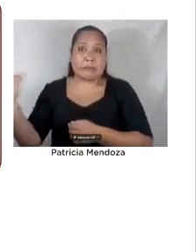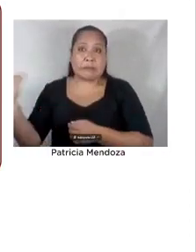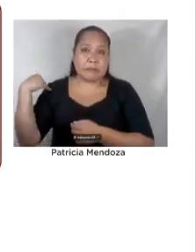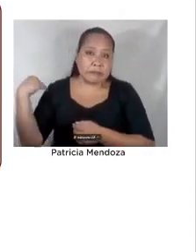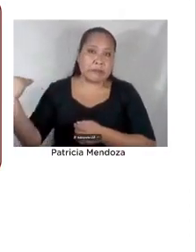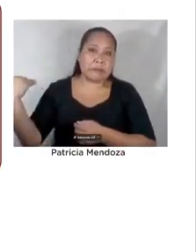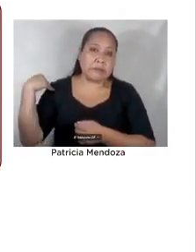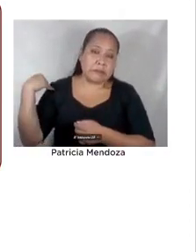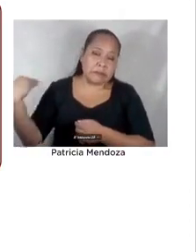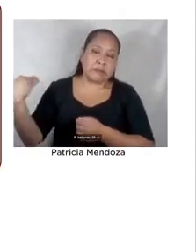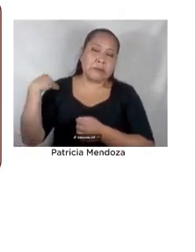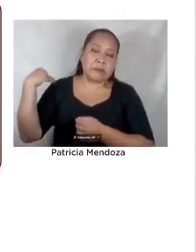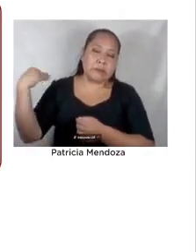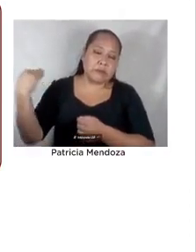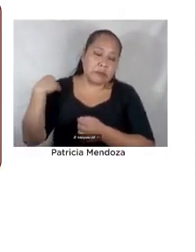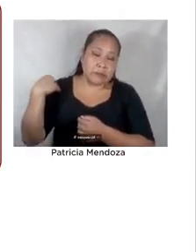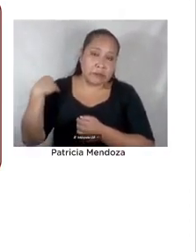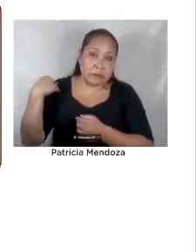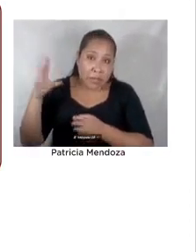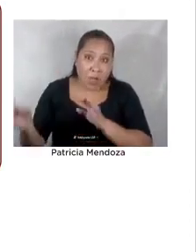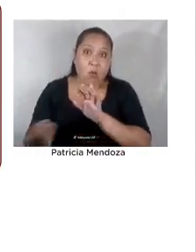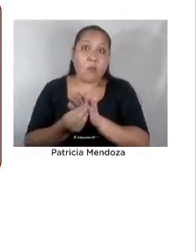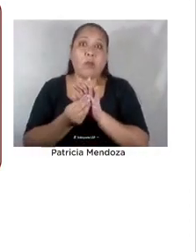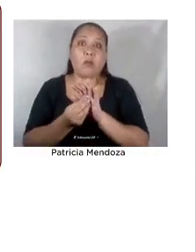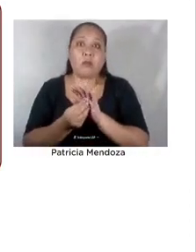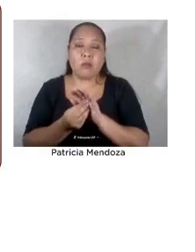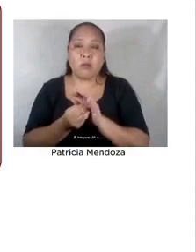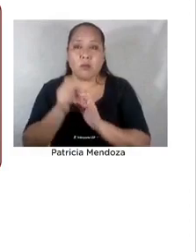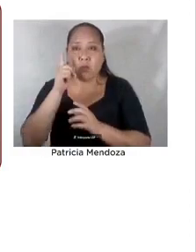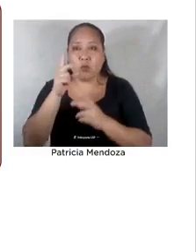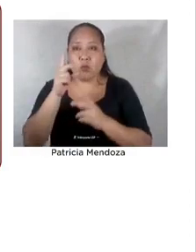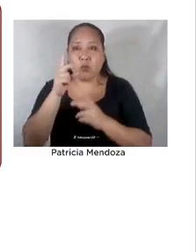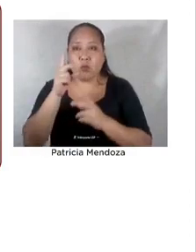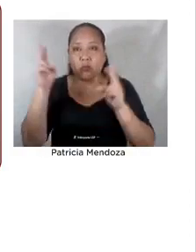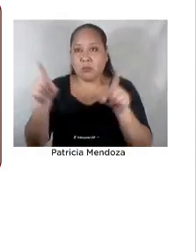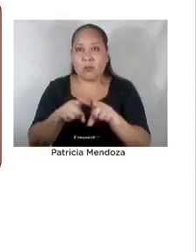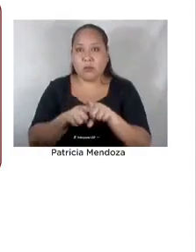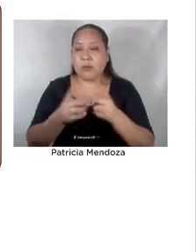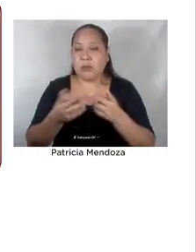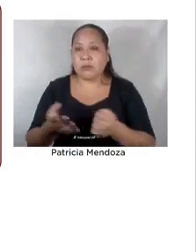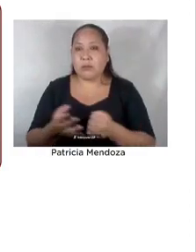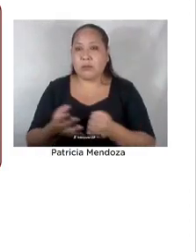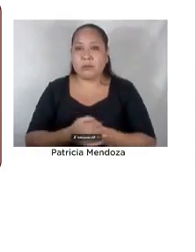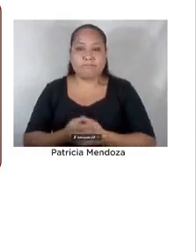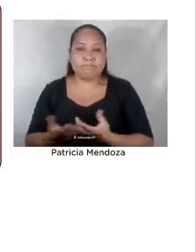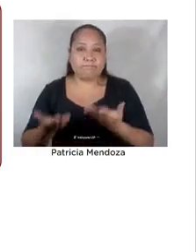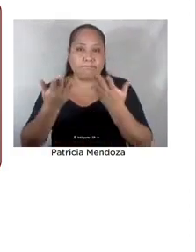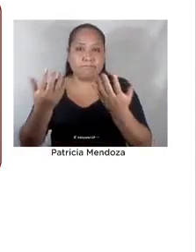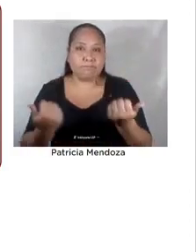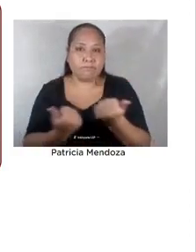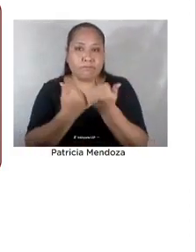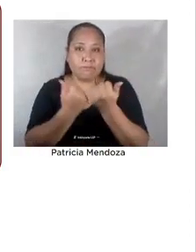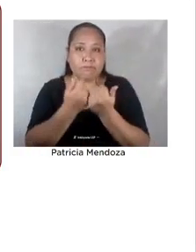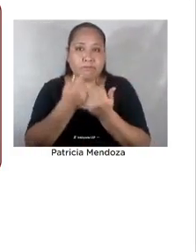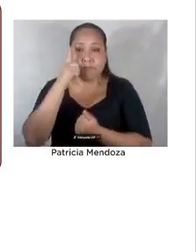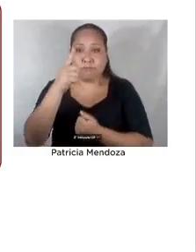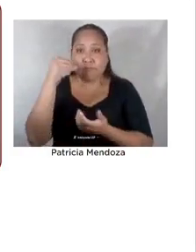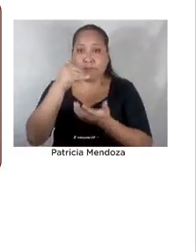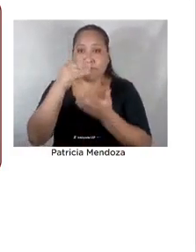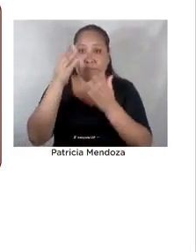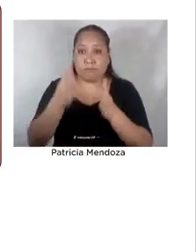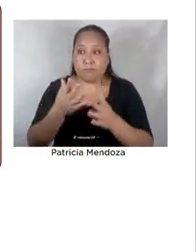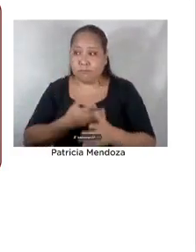¿no? Y además de eso, una de las cosas que también están haciendo es brindarle apoyo a uno de sus estudiantes.